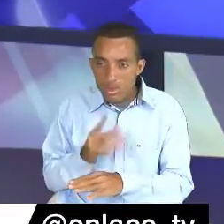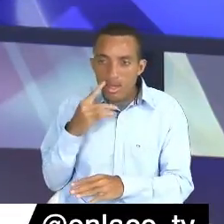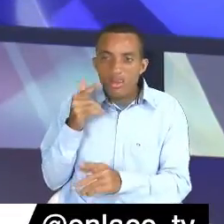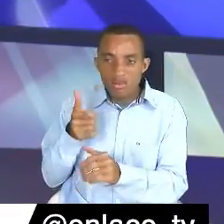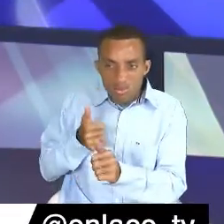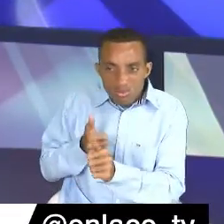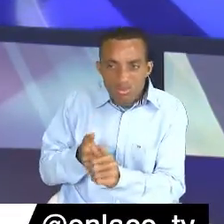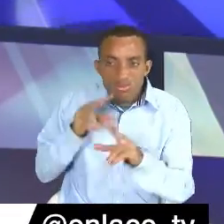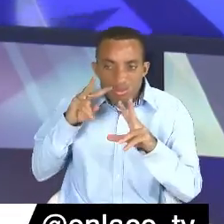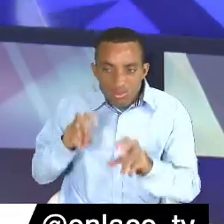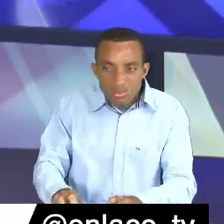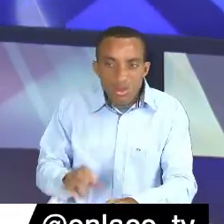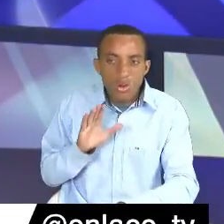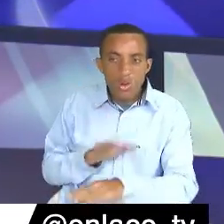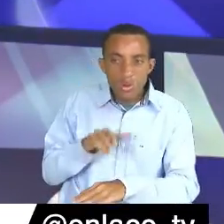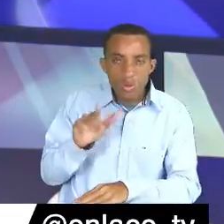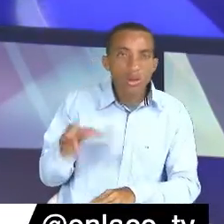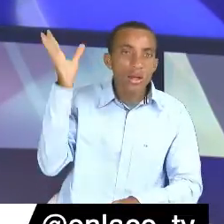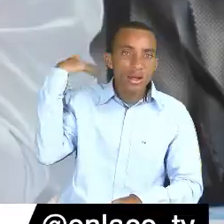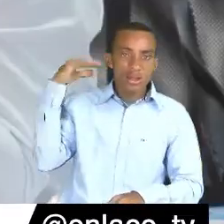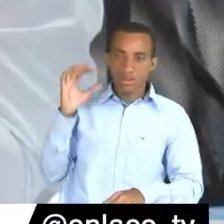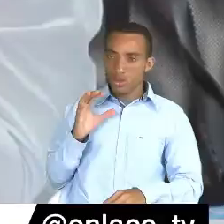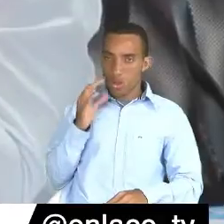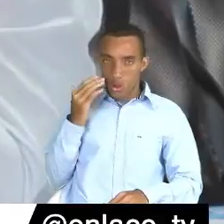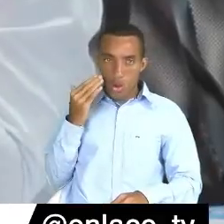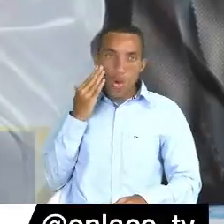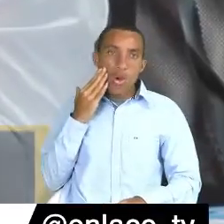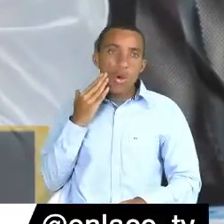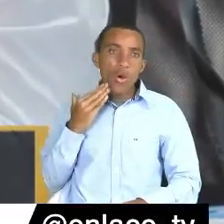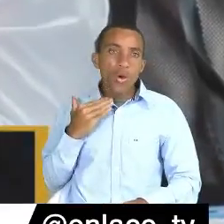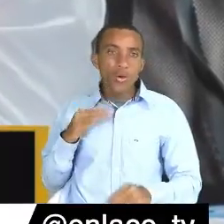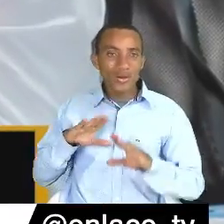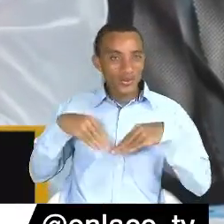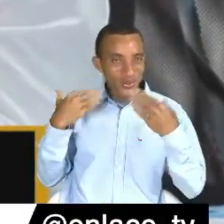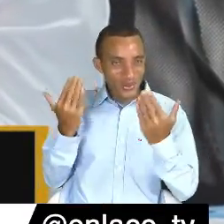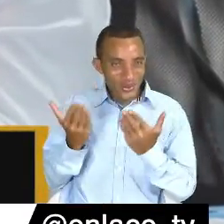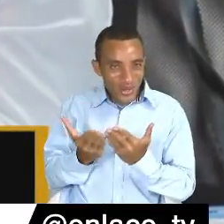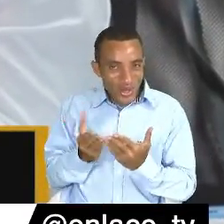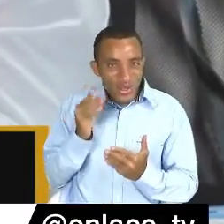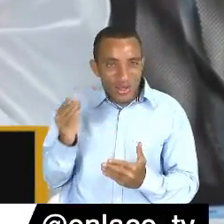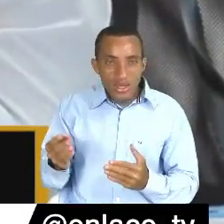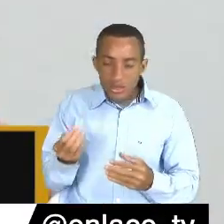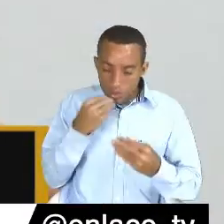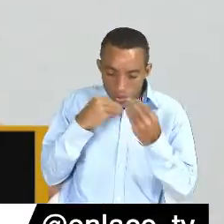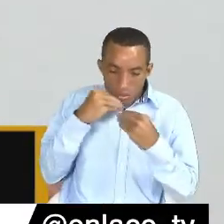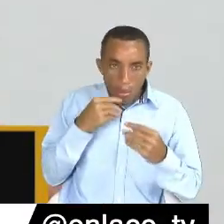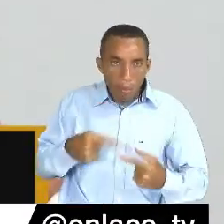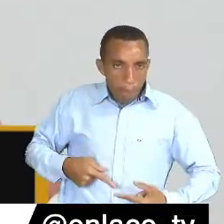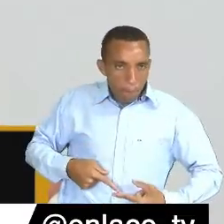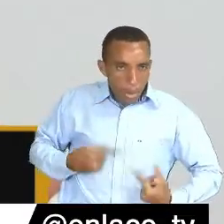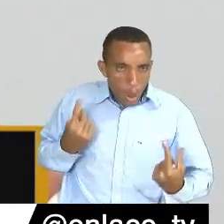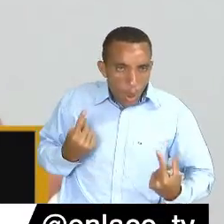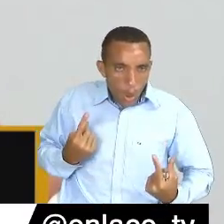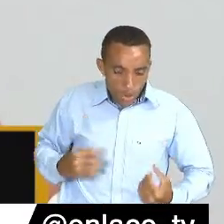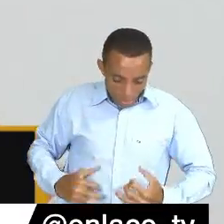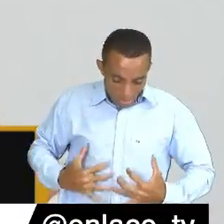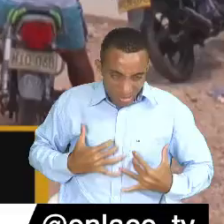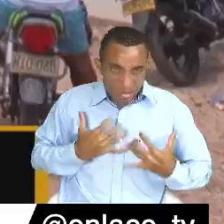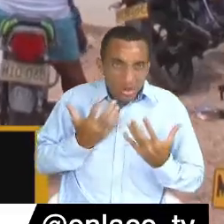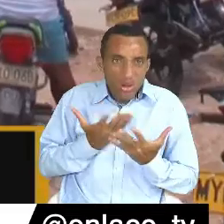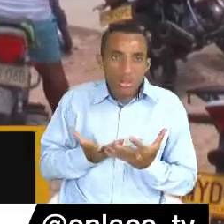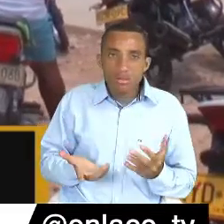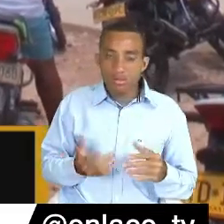más de 100 estudiantes en el megacolegio. La personería anunció la investigación al actual secretario de Educación Municipal por